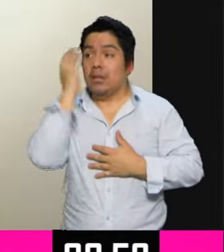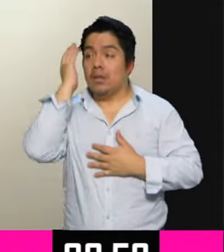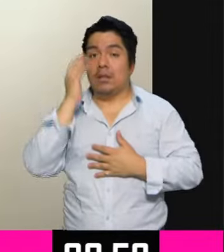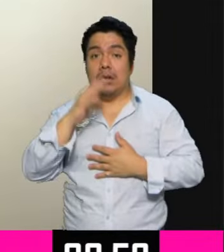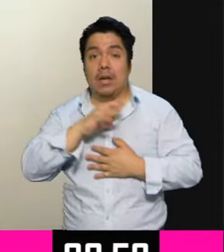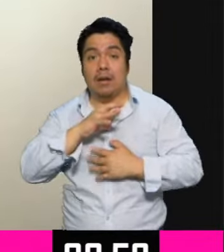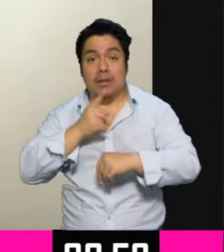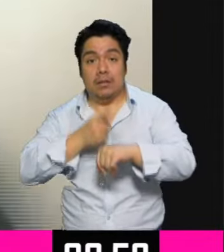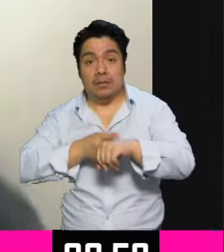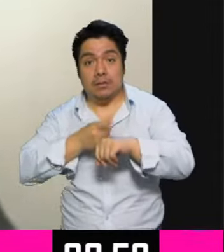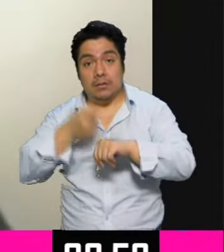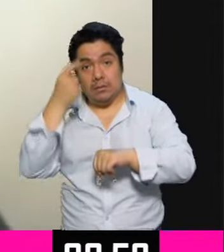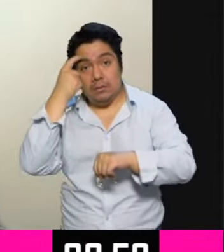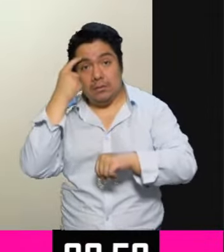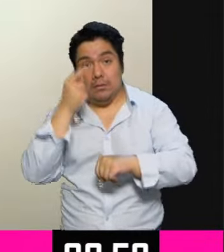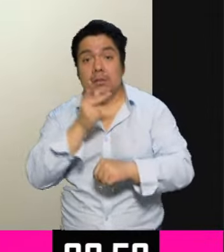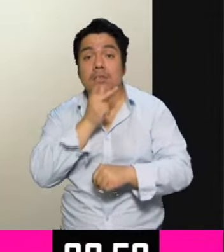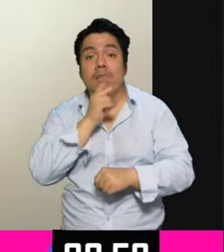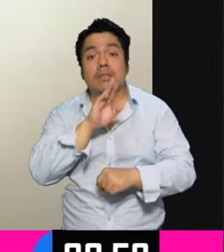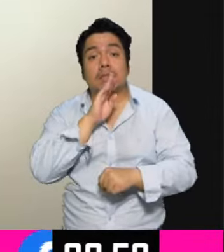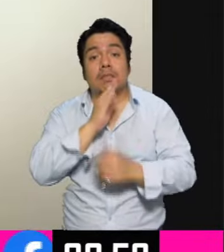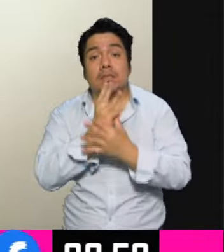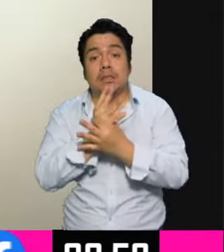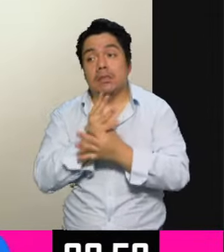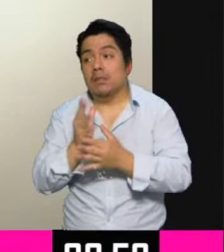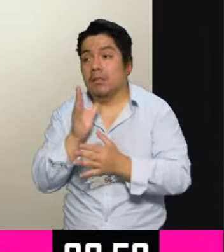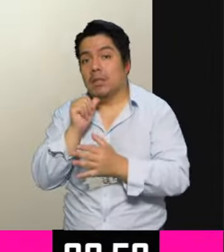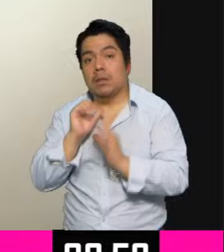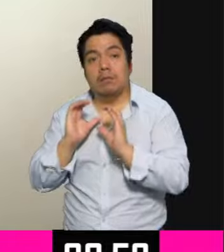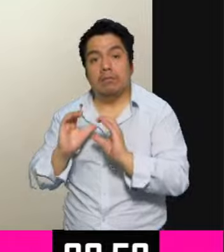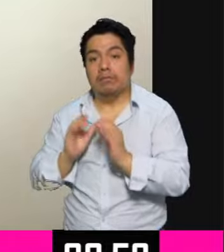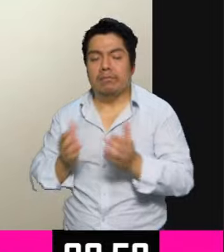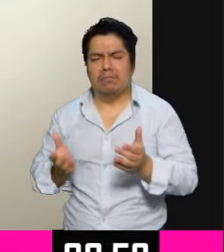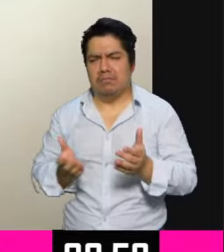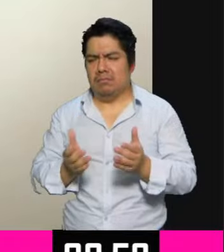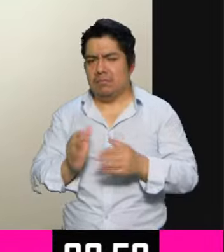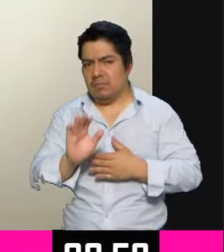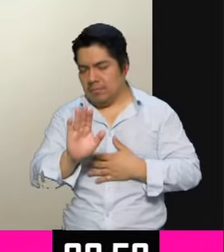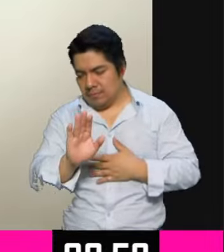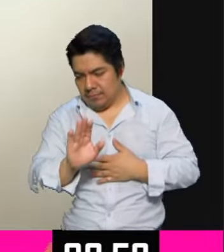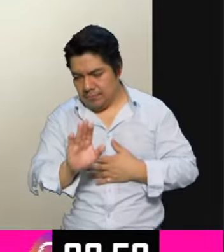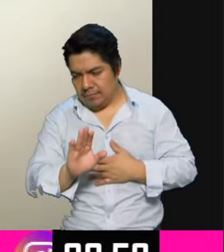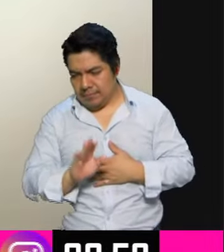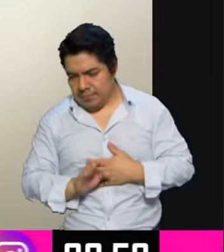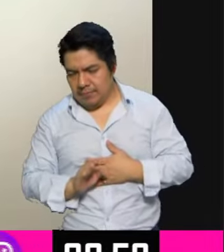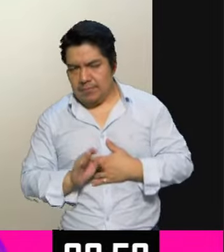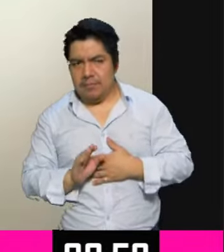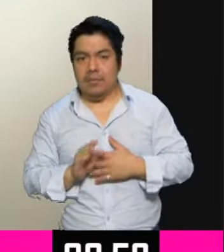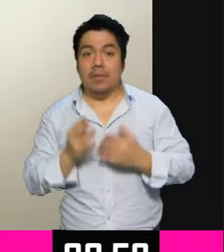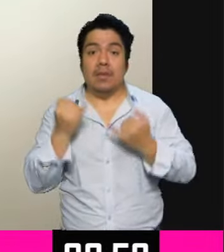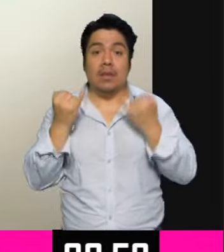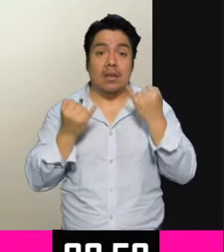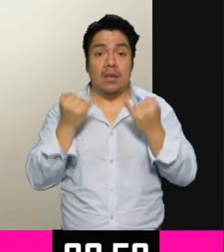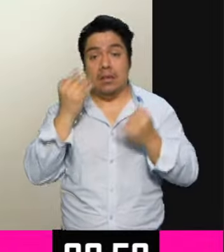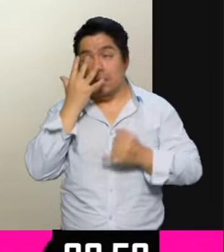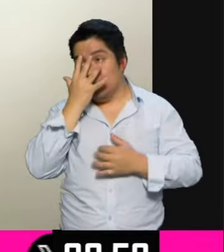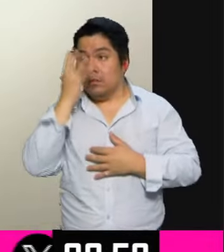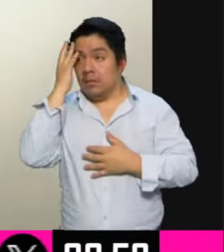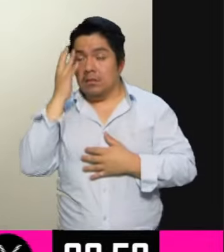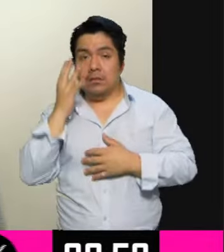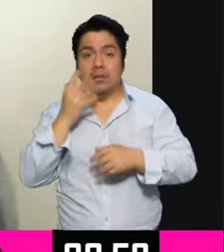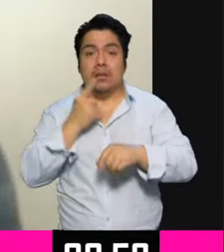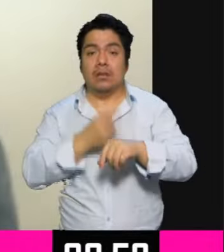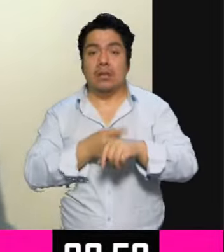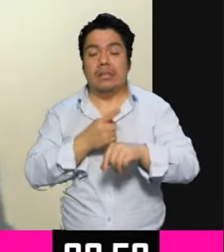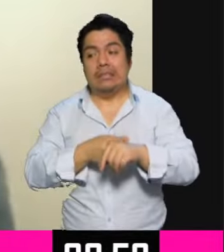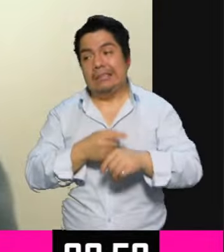todo ese es el dato qué hay detrás lo primero que si tiene esquizofrenia o no técnicamente No